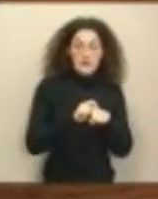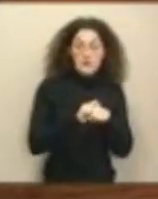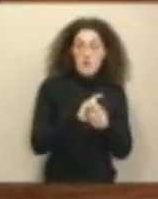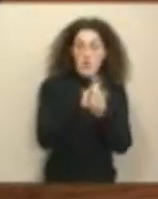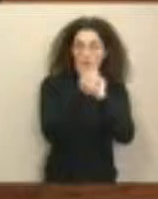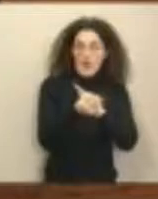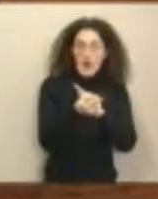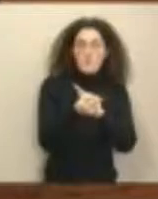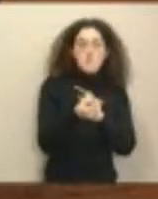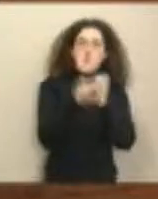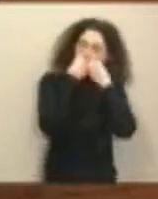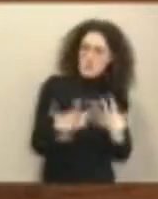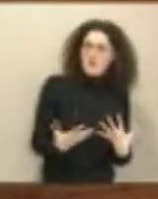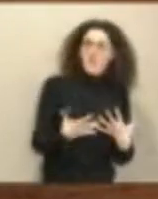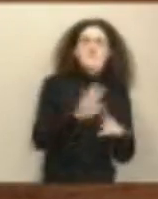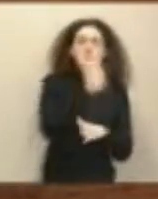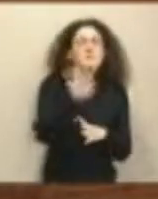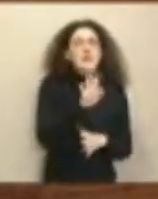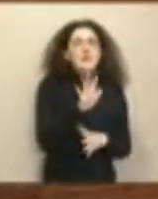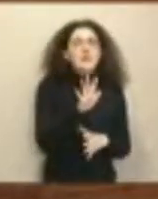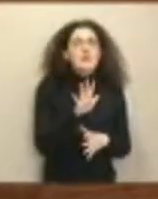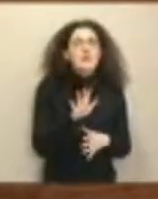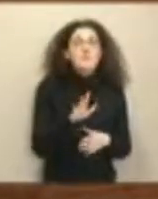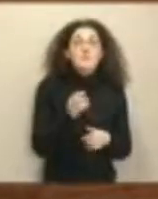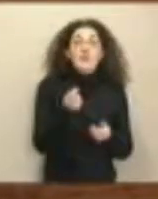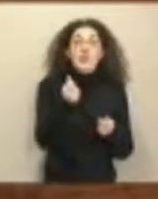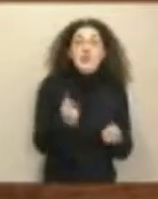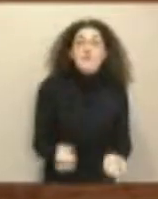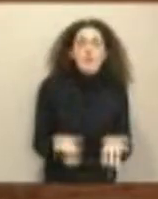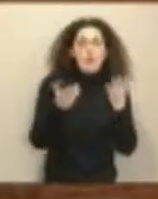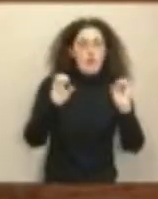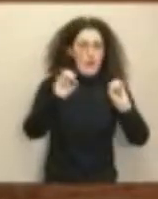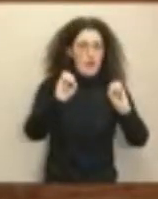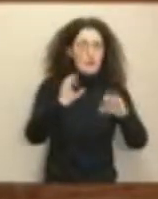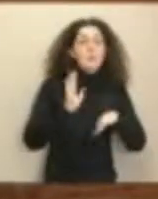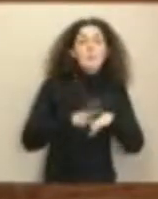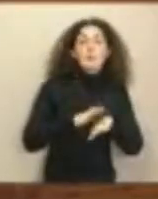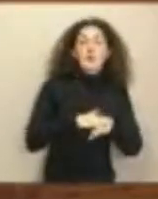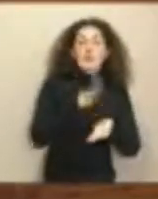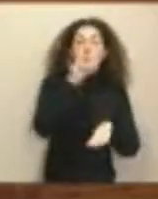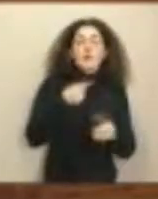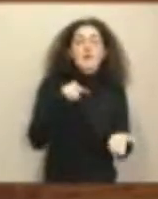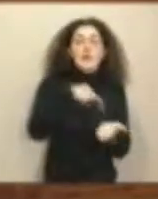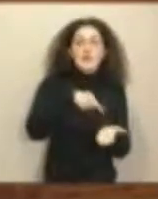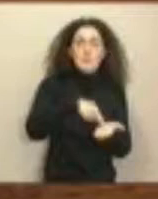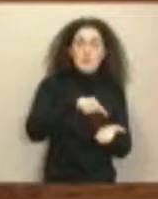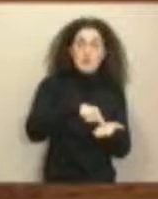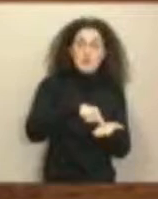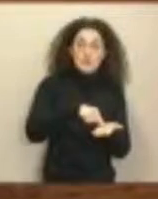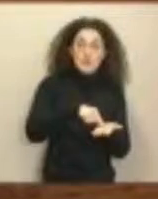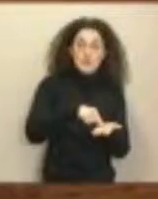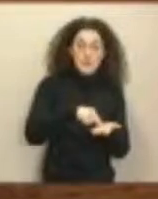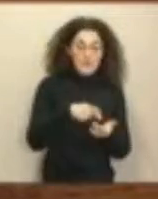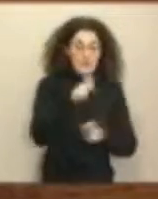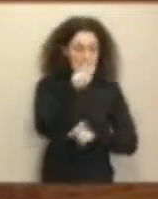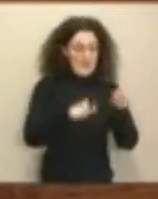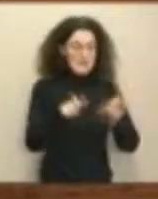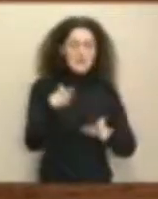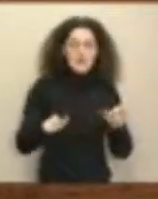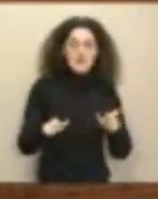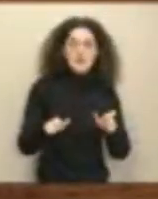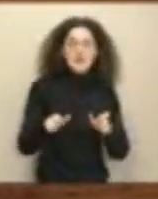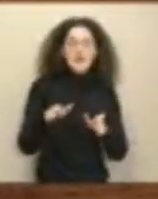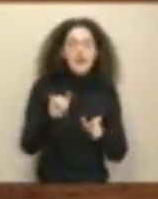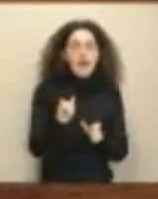cambio nos vaya bien. Y me parece muy bien que la inflación sea cero, porque es el impuesto de las personas que